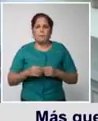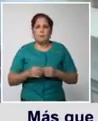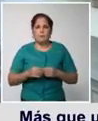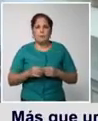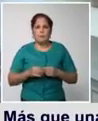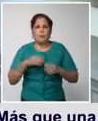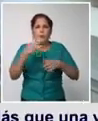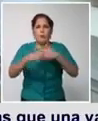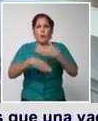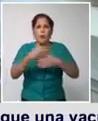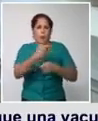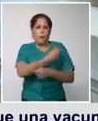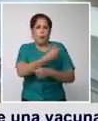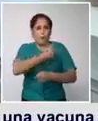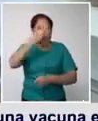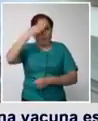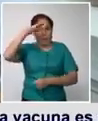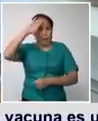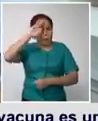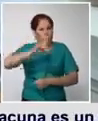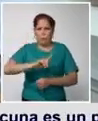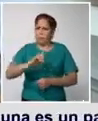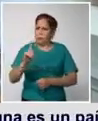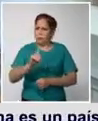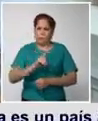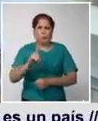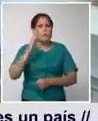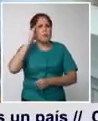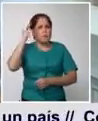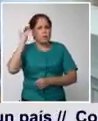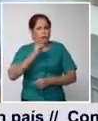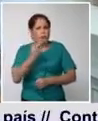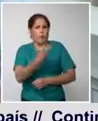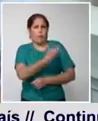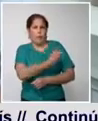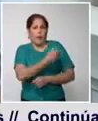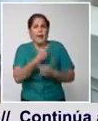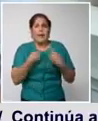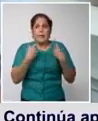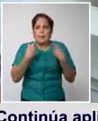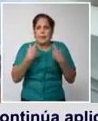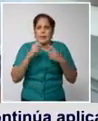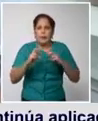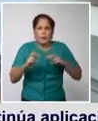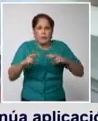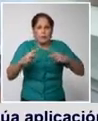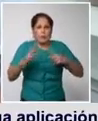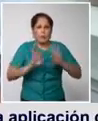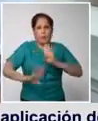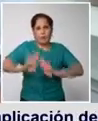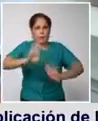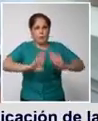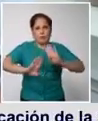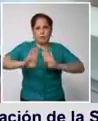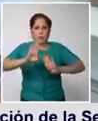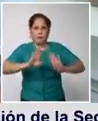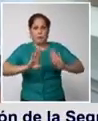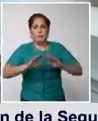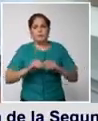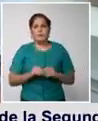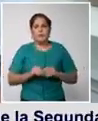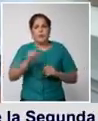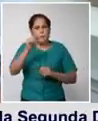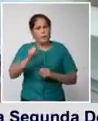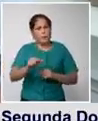problema de las vacunas recombinantes, y como expliqué, es necesario reforzar la inmunidad, no solo de los